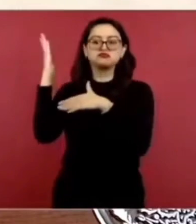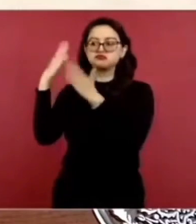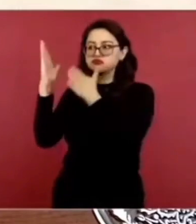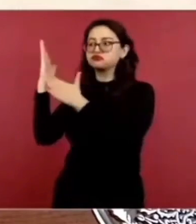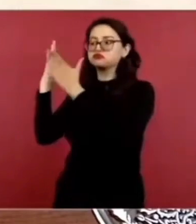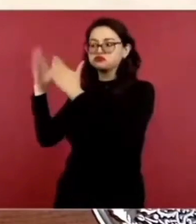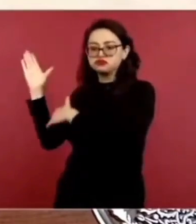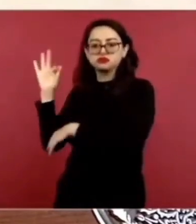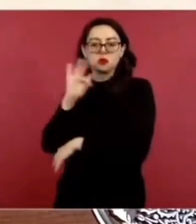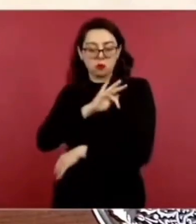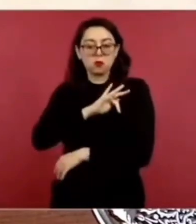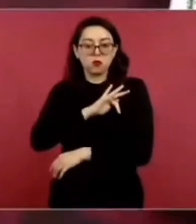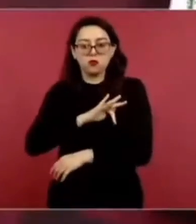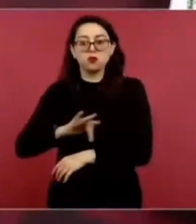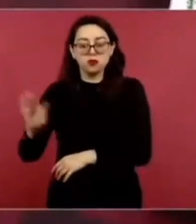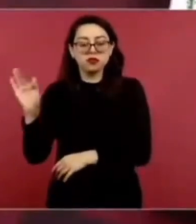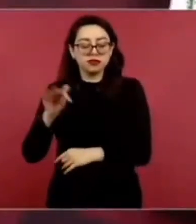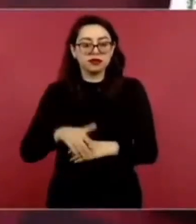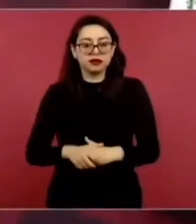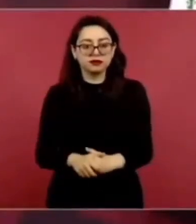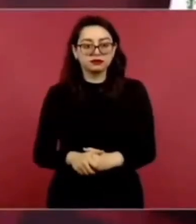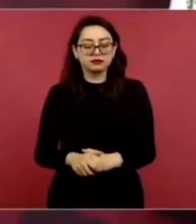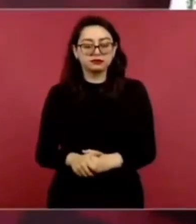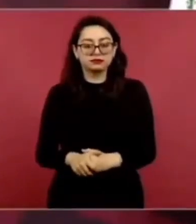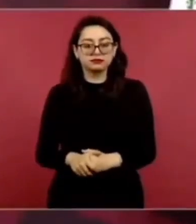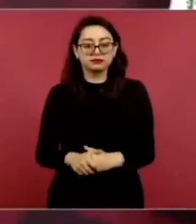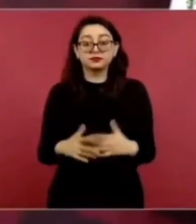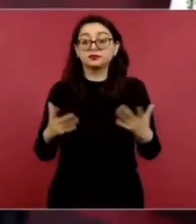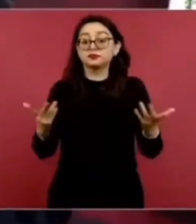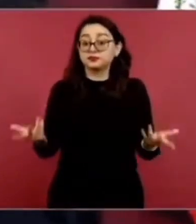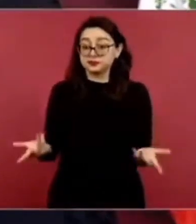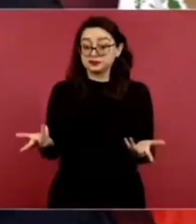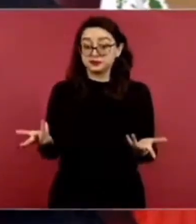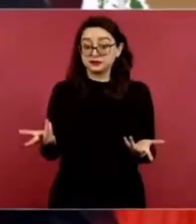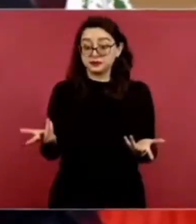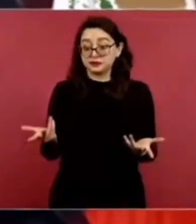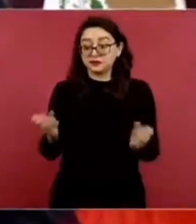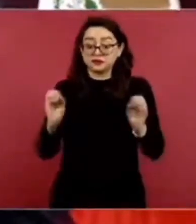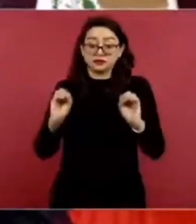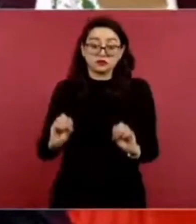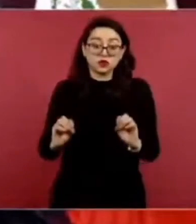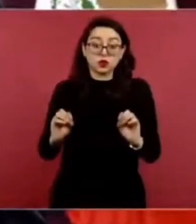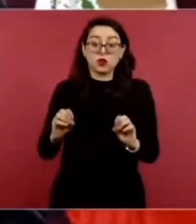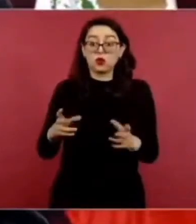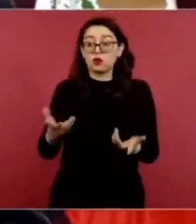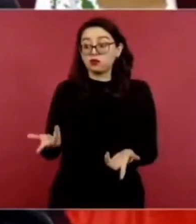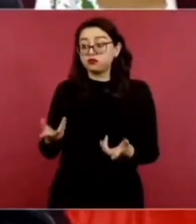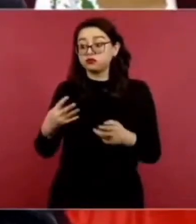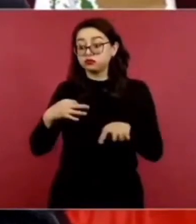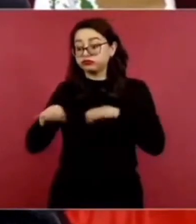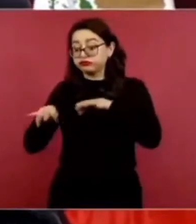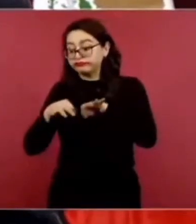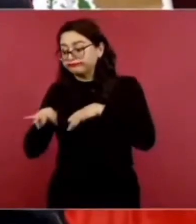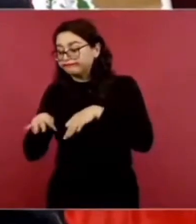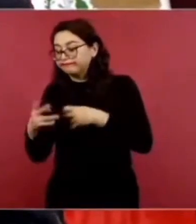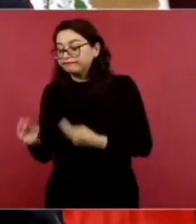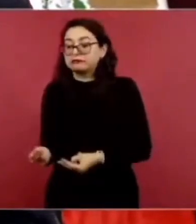o dedicarse a buscarse la vida en la economía informal.